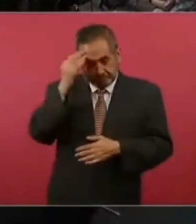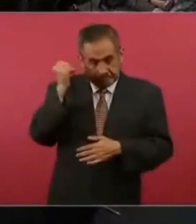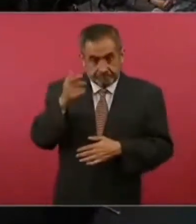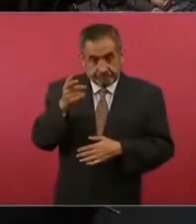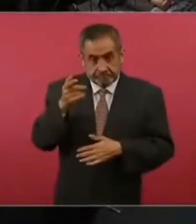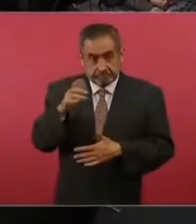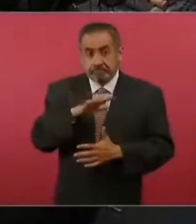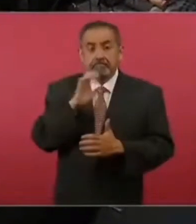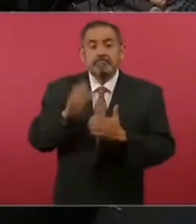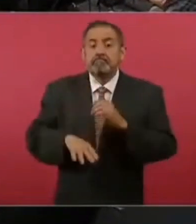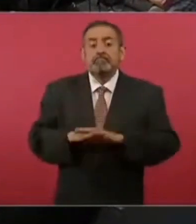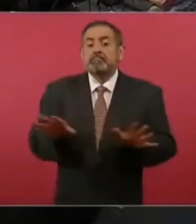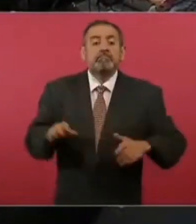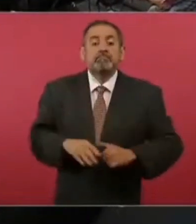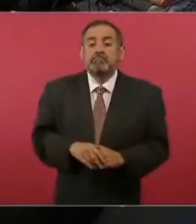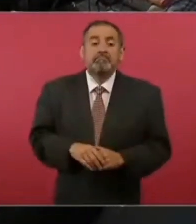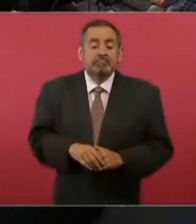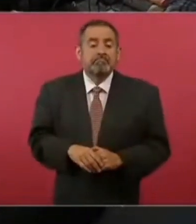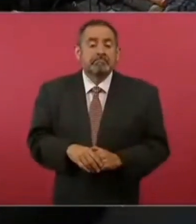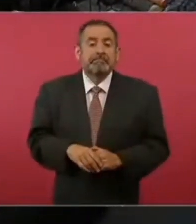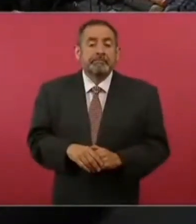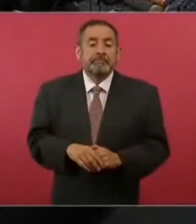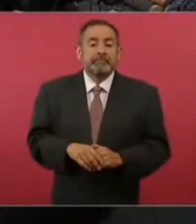Y ya,